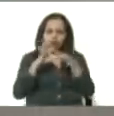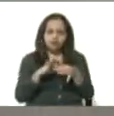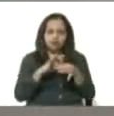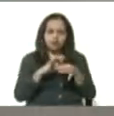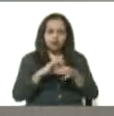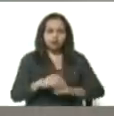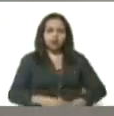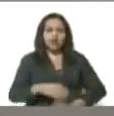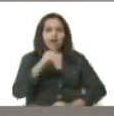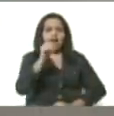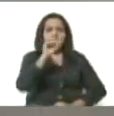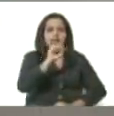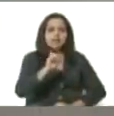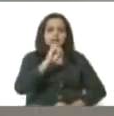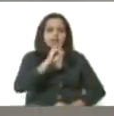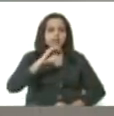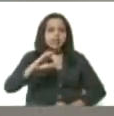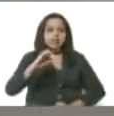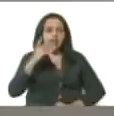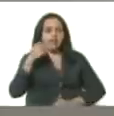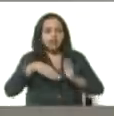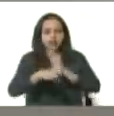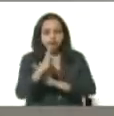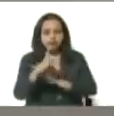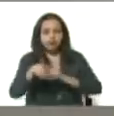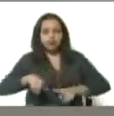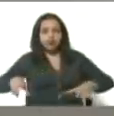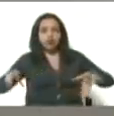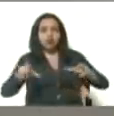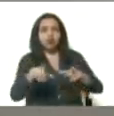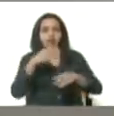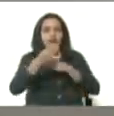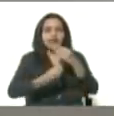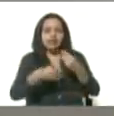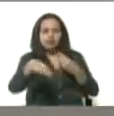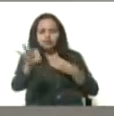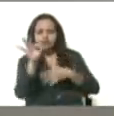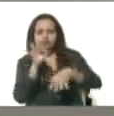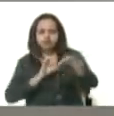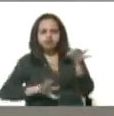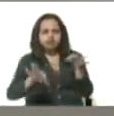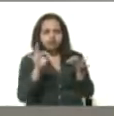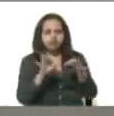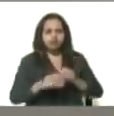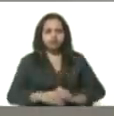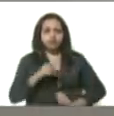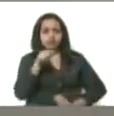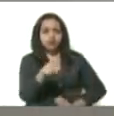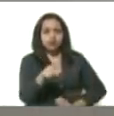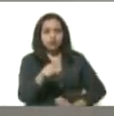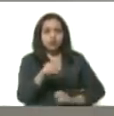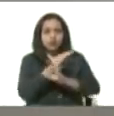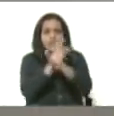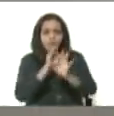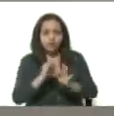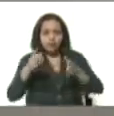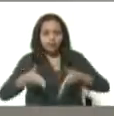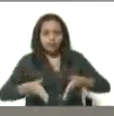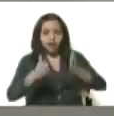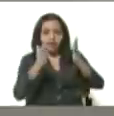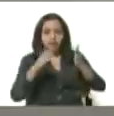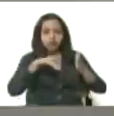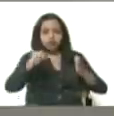las ASIC, donde nos vamos al territorio a hacer pesquisaje. Esta es la vía, es el camino que